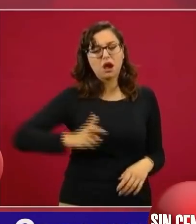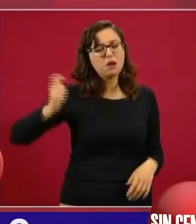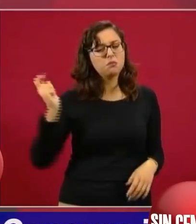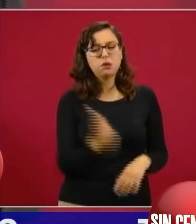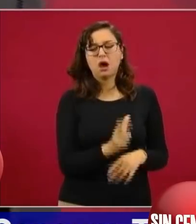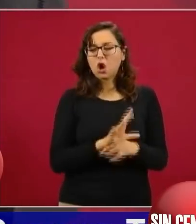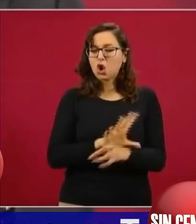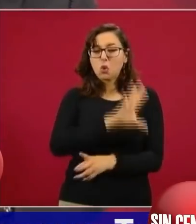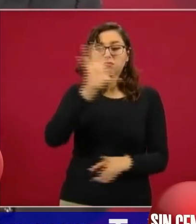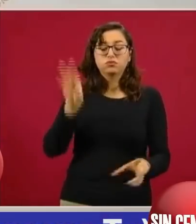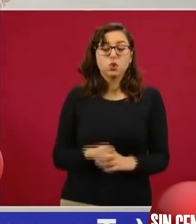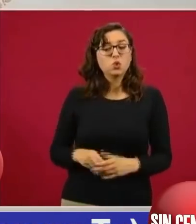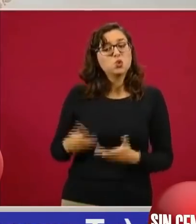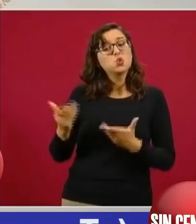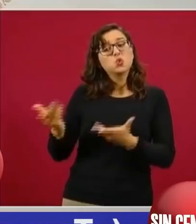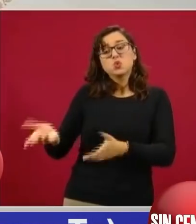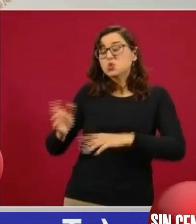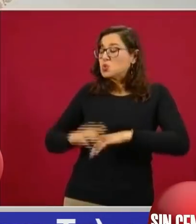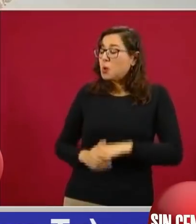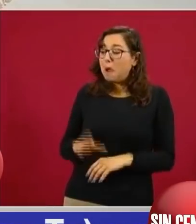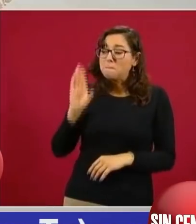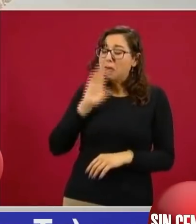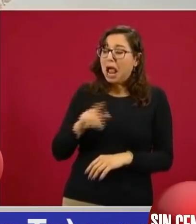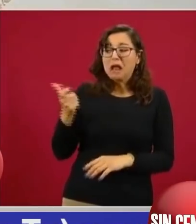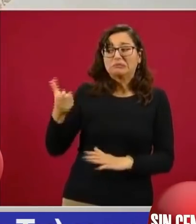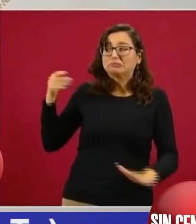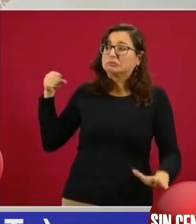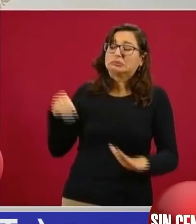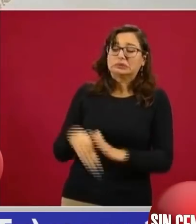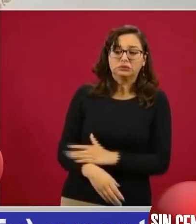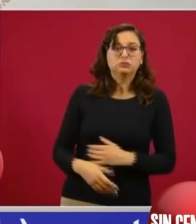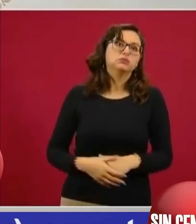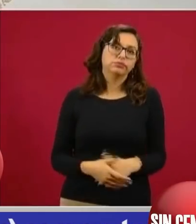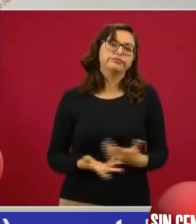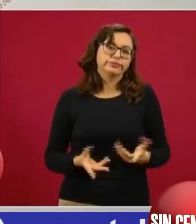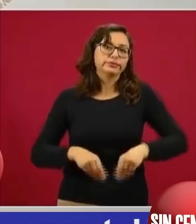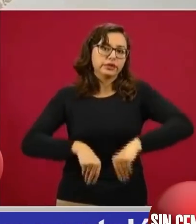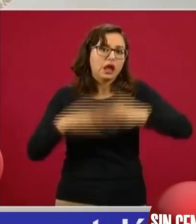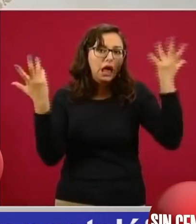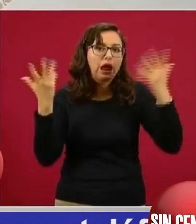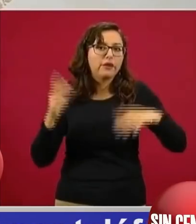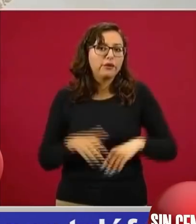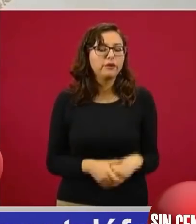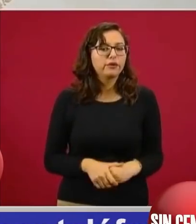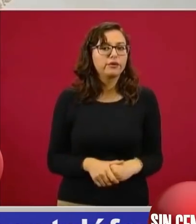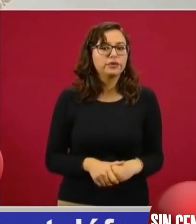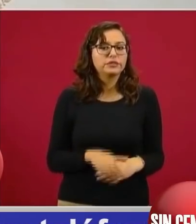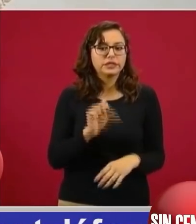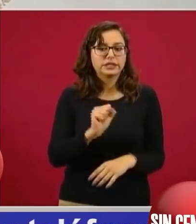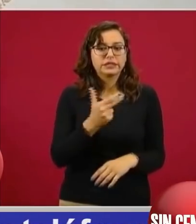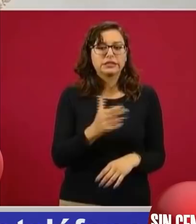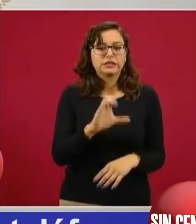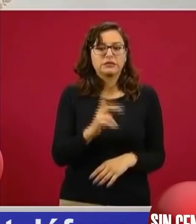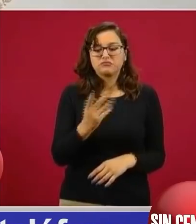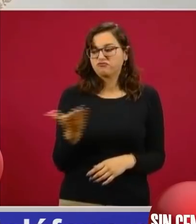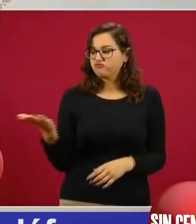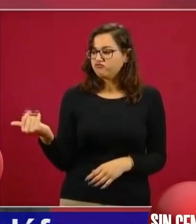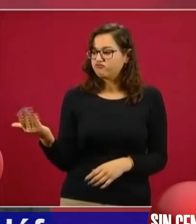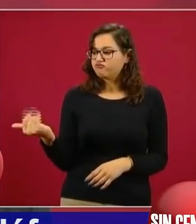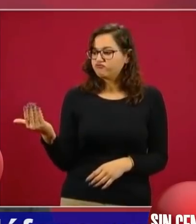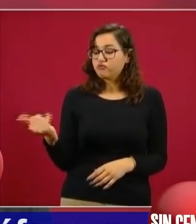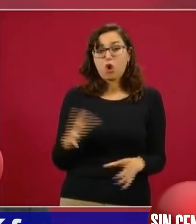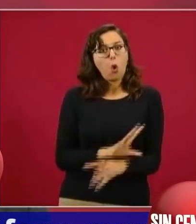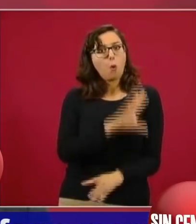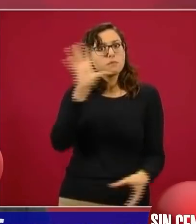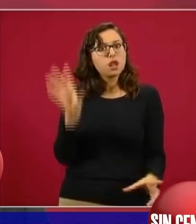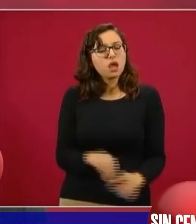Pemex está mal financieramente. Pues sí, si Hacienda le quitaba todo